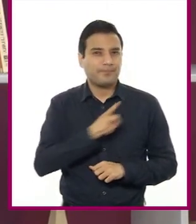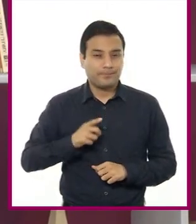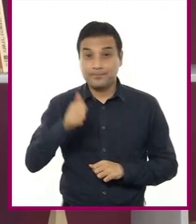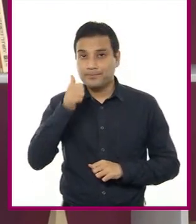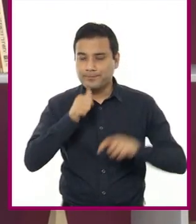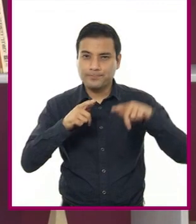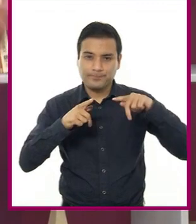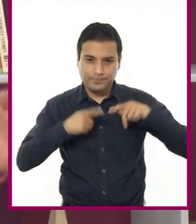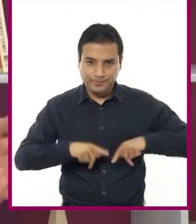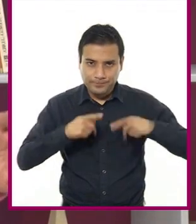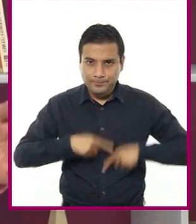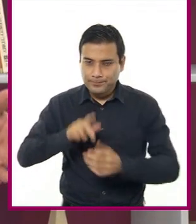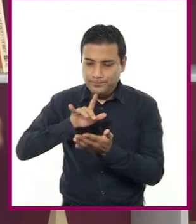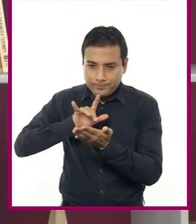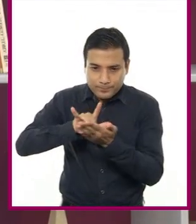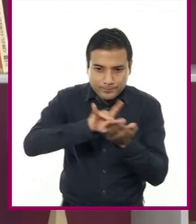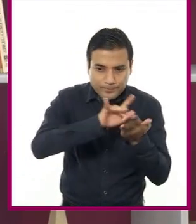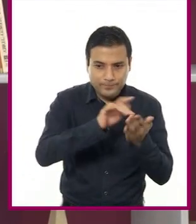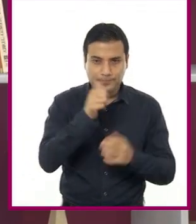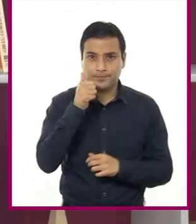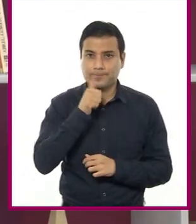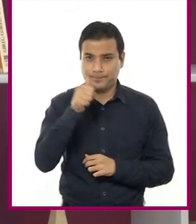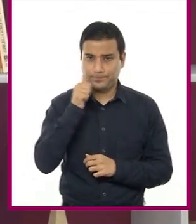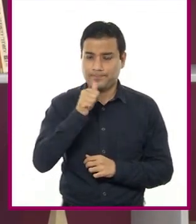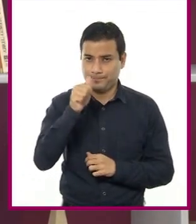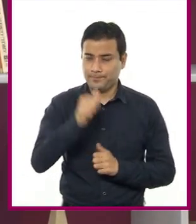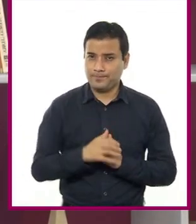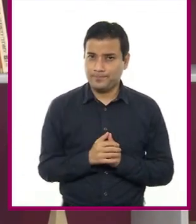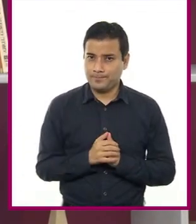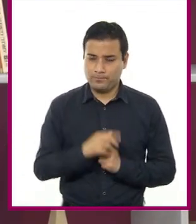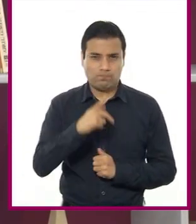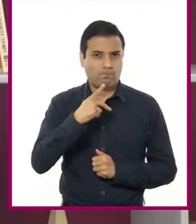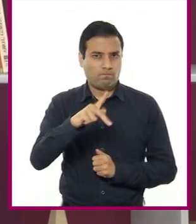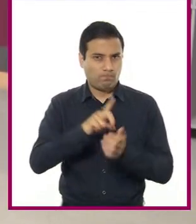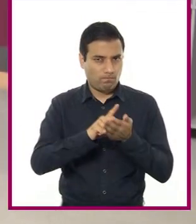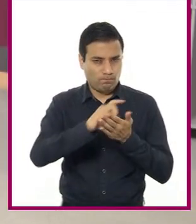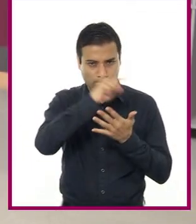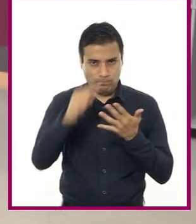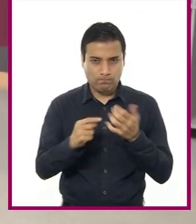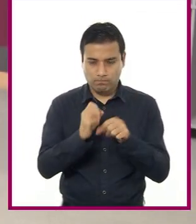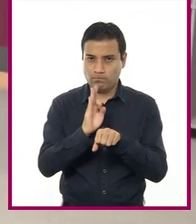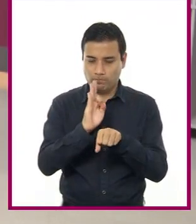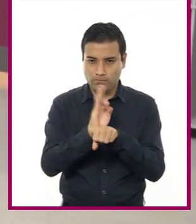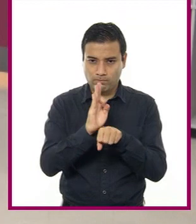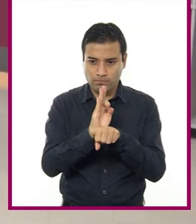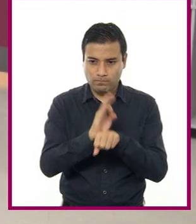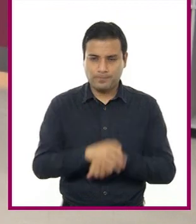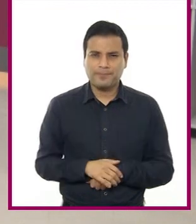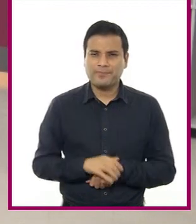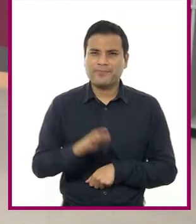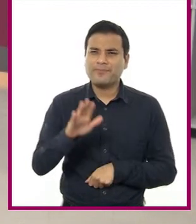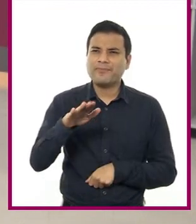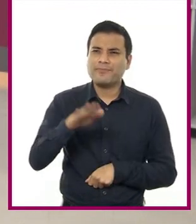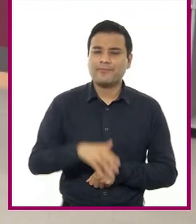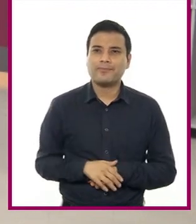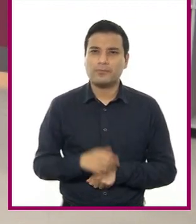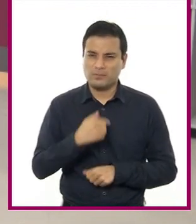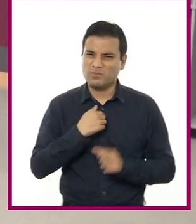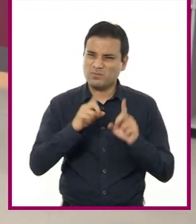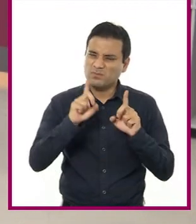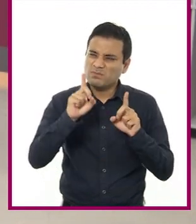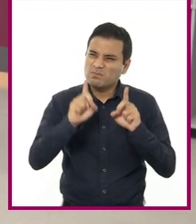sus gobernadas y gobernados y en procurar sus derechos. Mari, tengo una